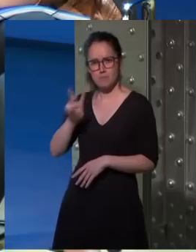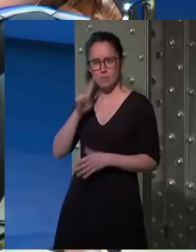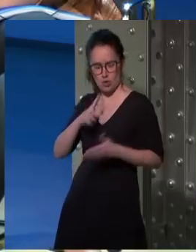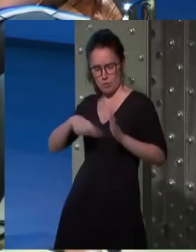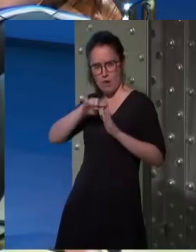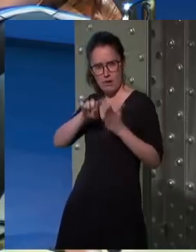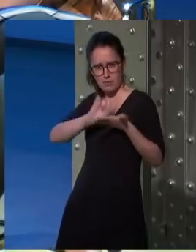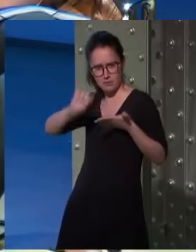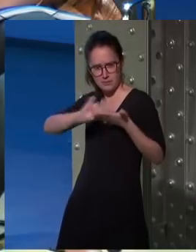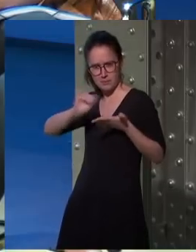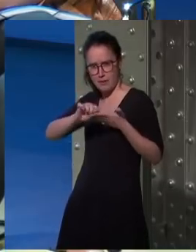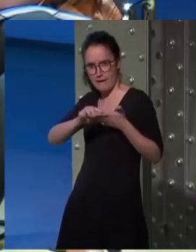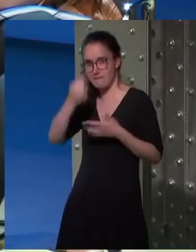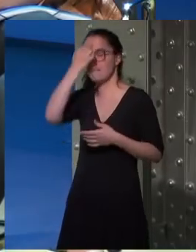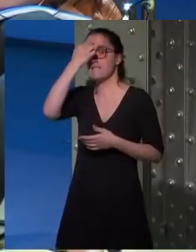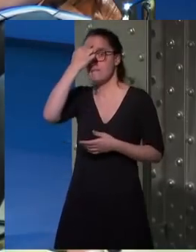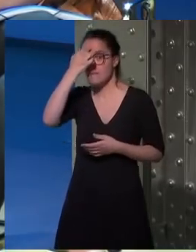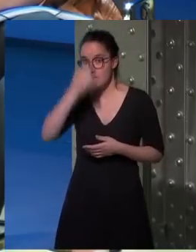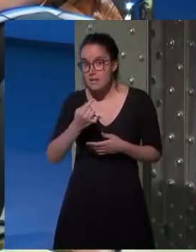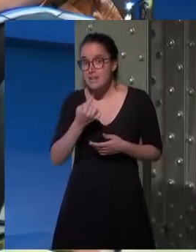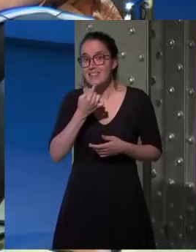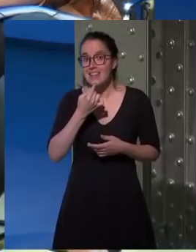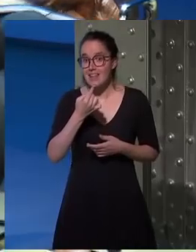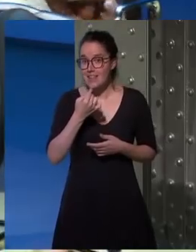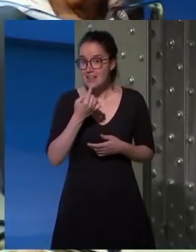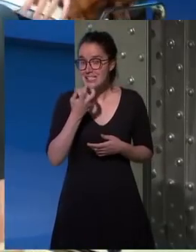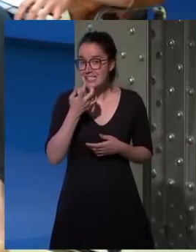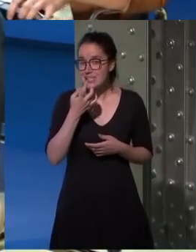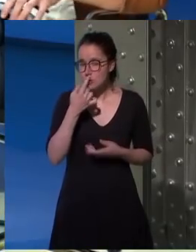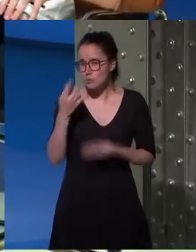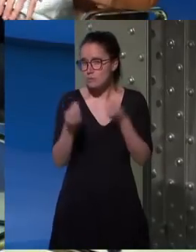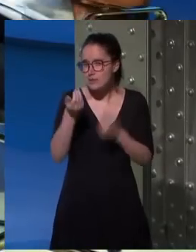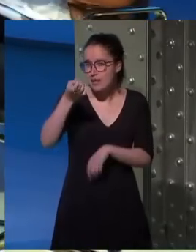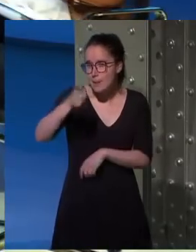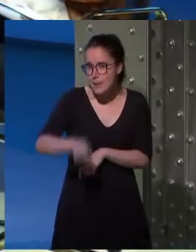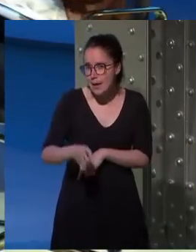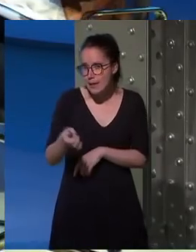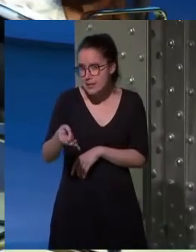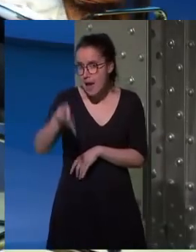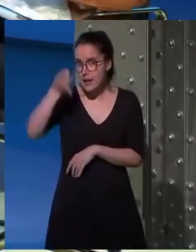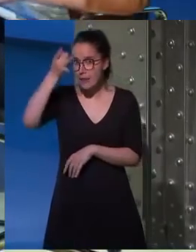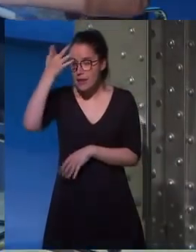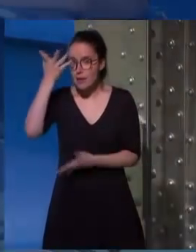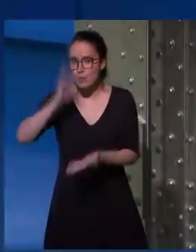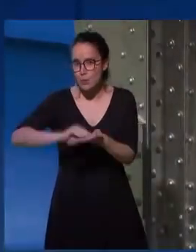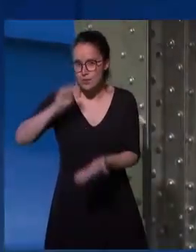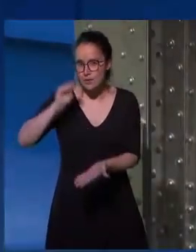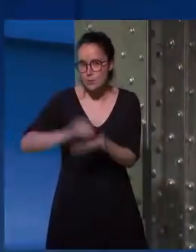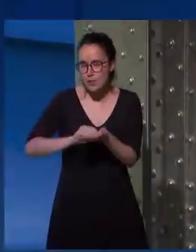hecho una nota que no me quería olvidar de señalar si también has percibido esa idea de que muchas